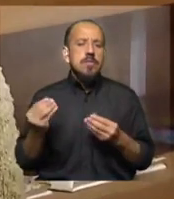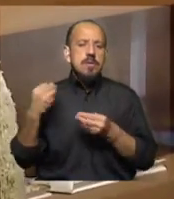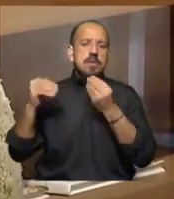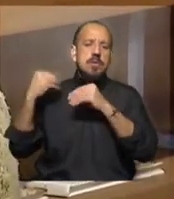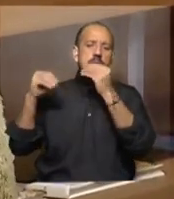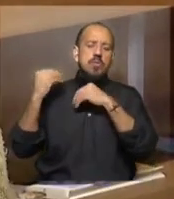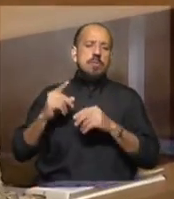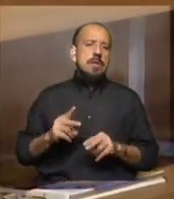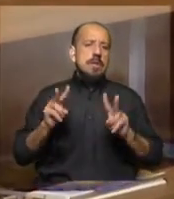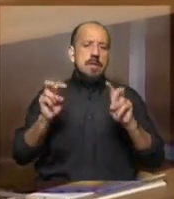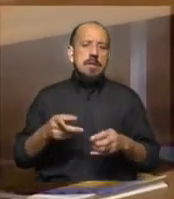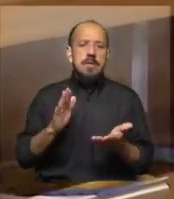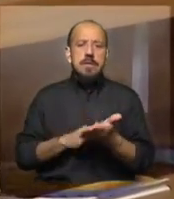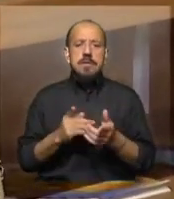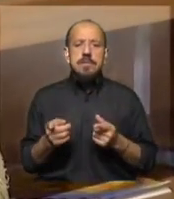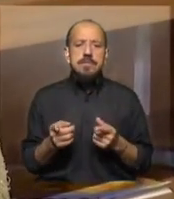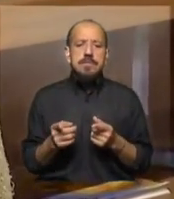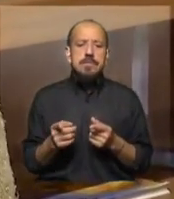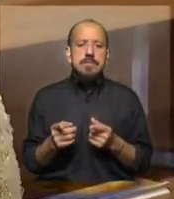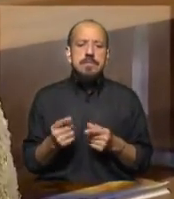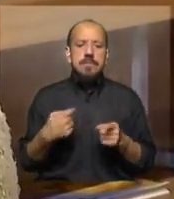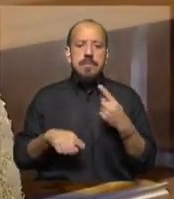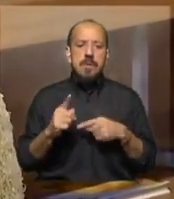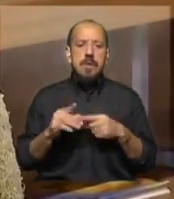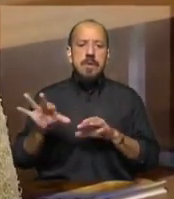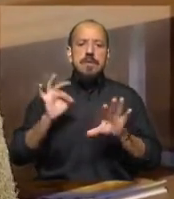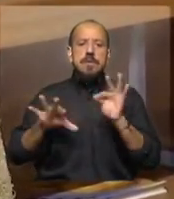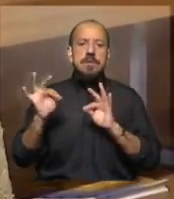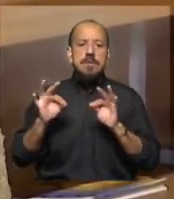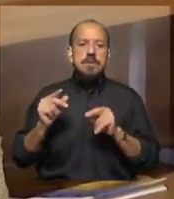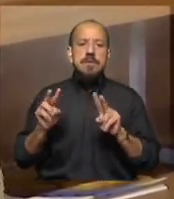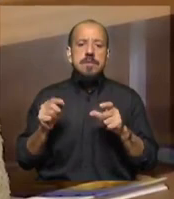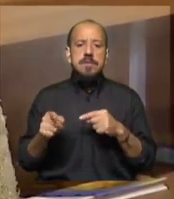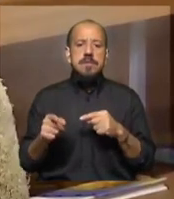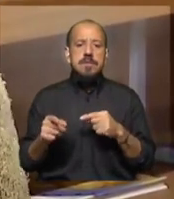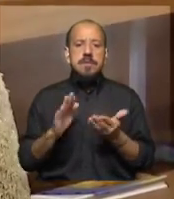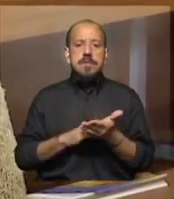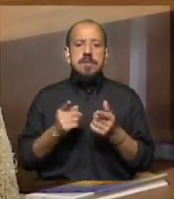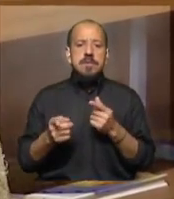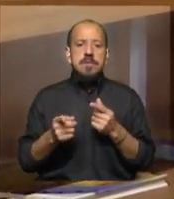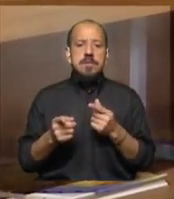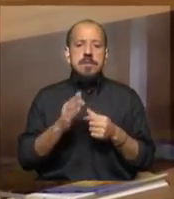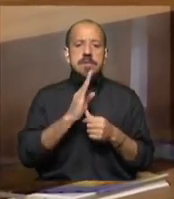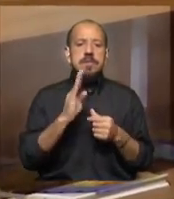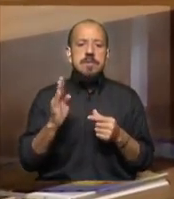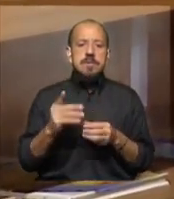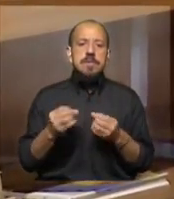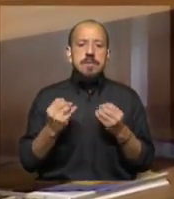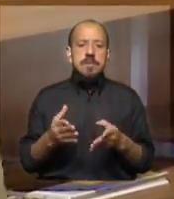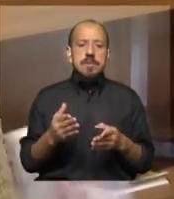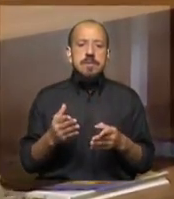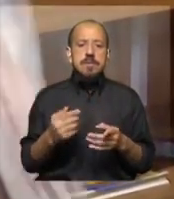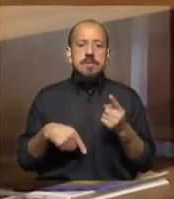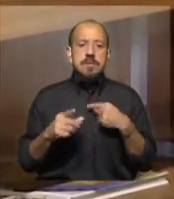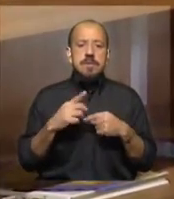temas sobre la mesa entonces elegimos muy bien los temas sobre los que publicamos libros Porque después nos